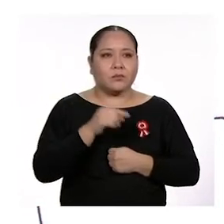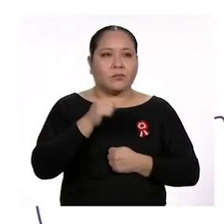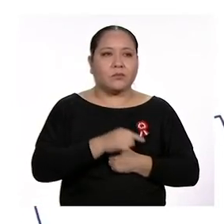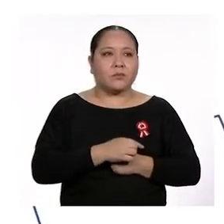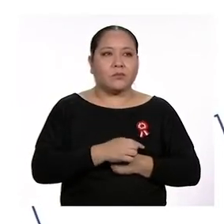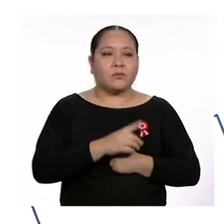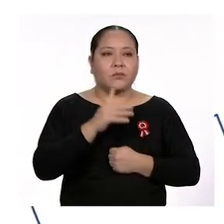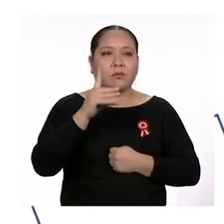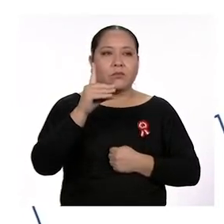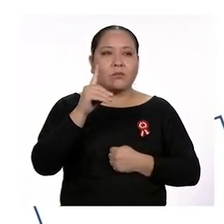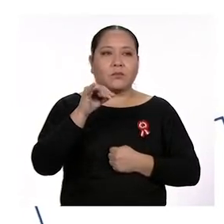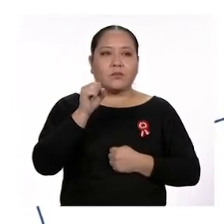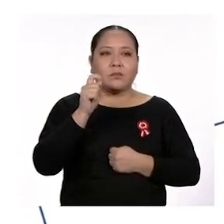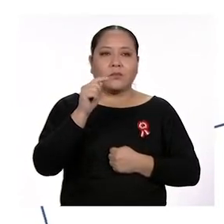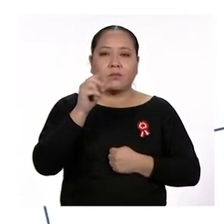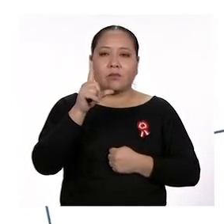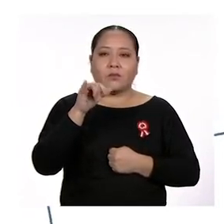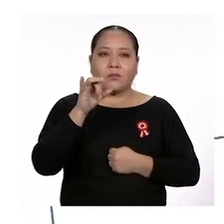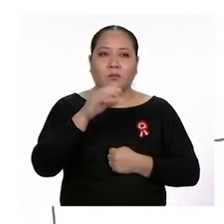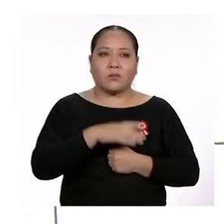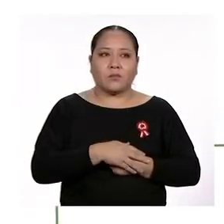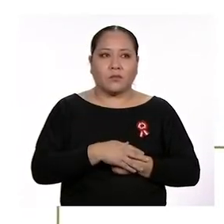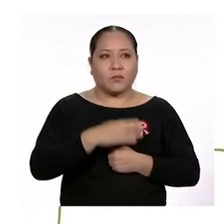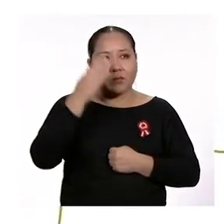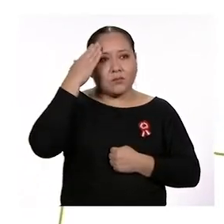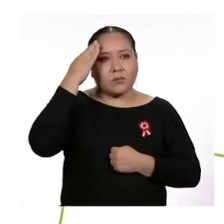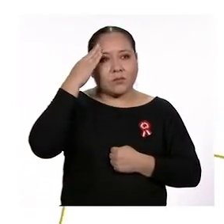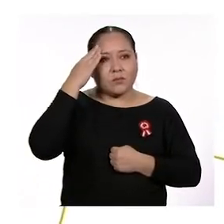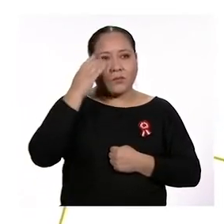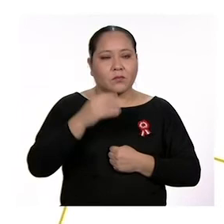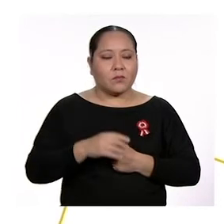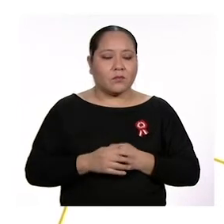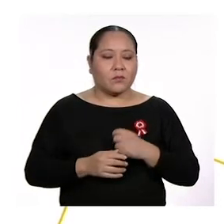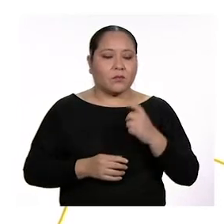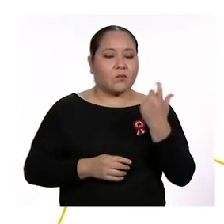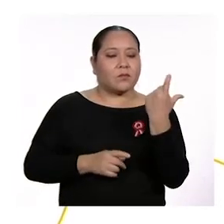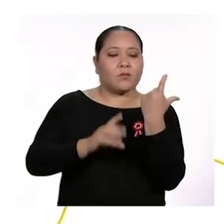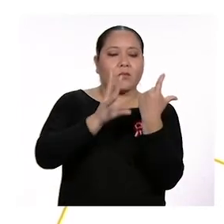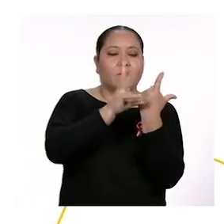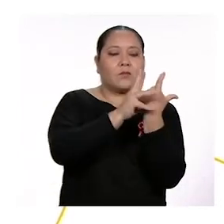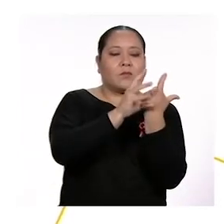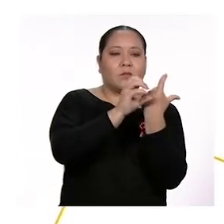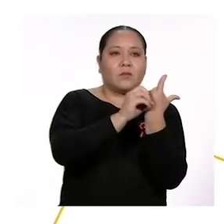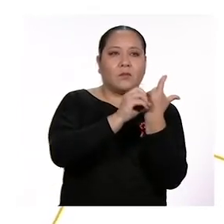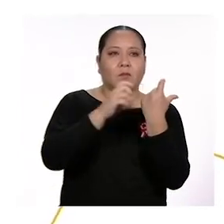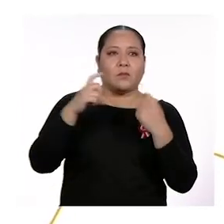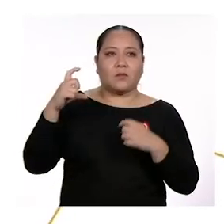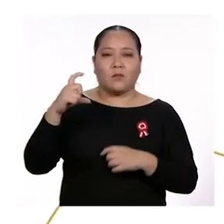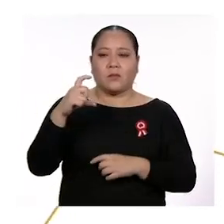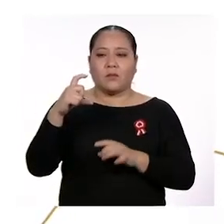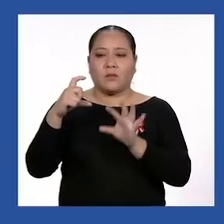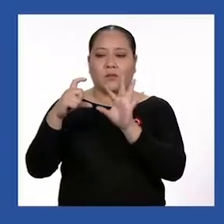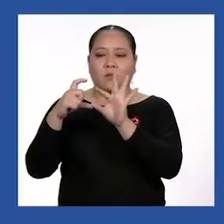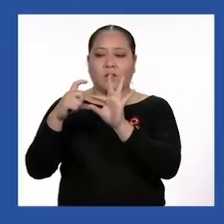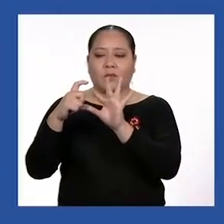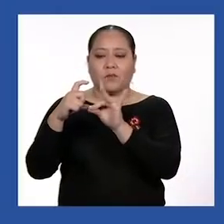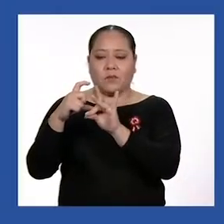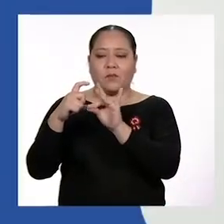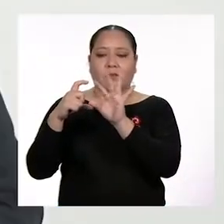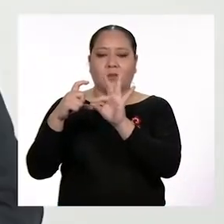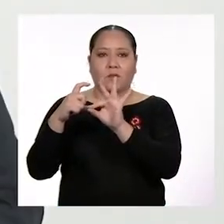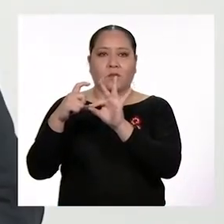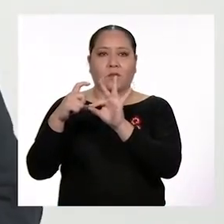de la presión diastólica, sabemos que un extremo es 60 y el otro es de 89.